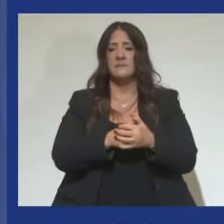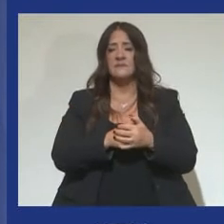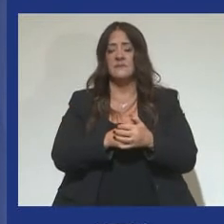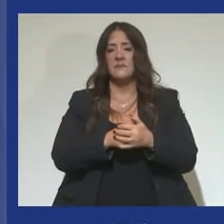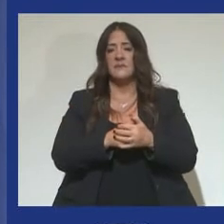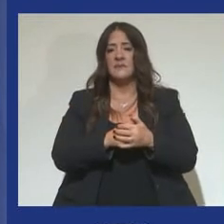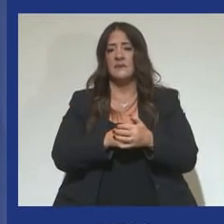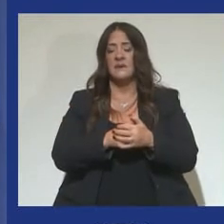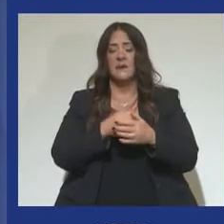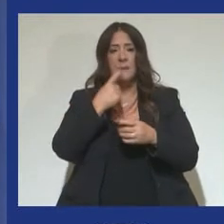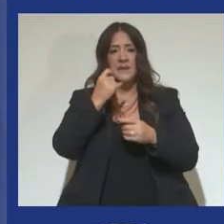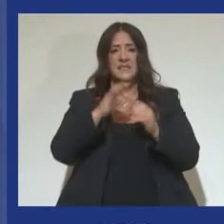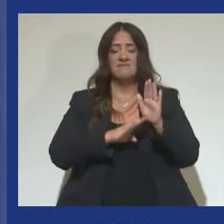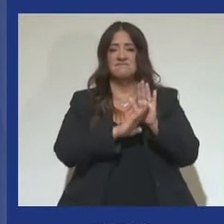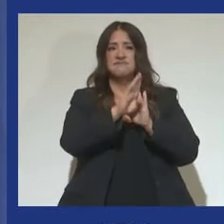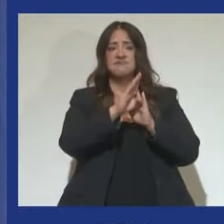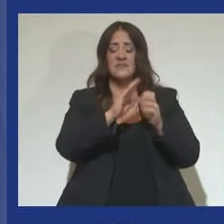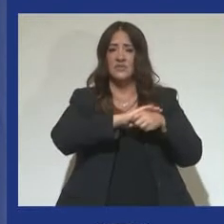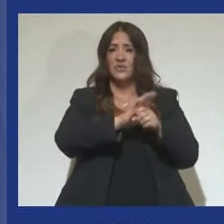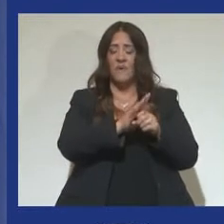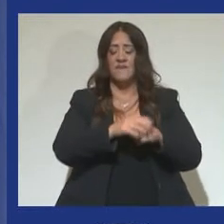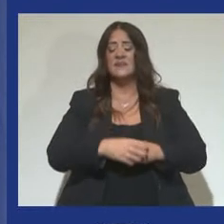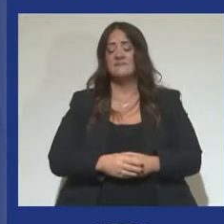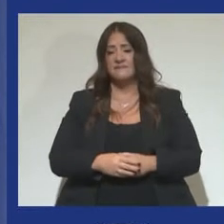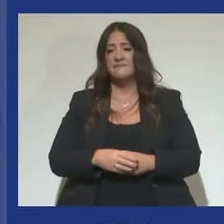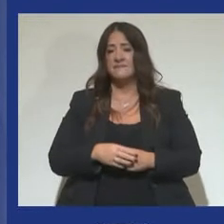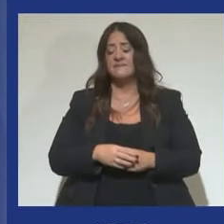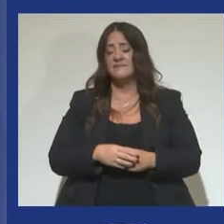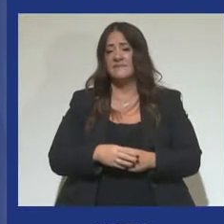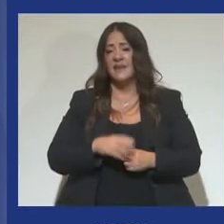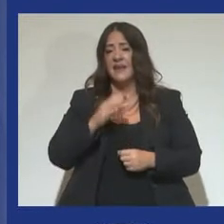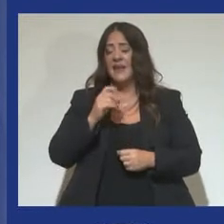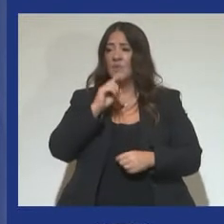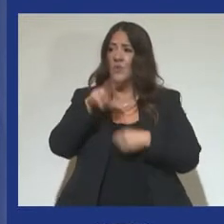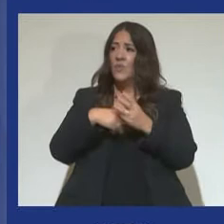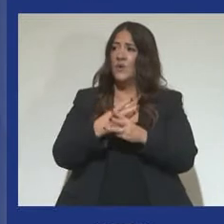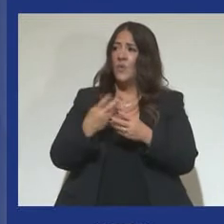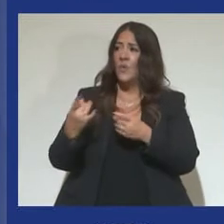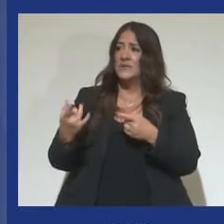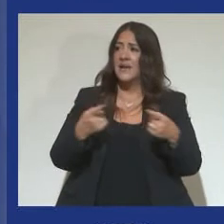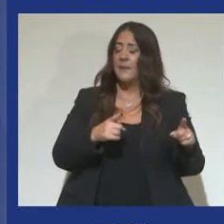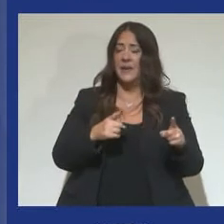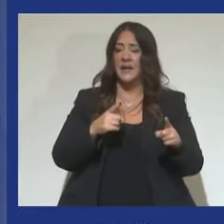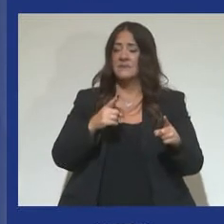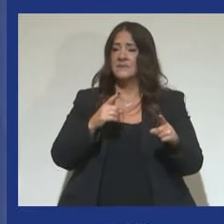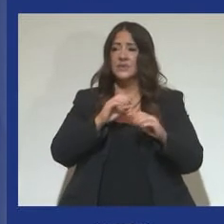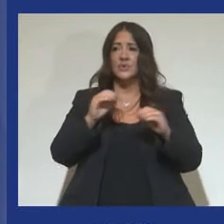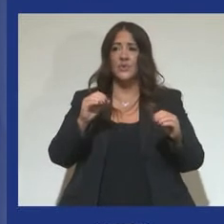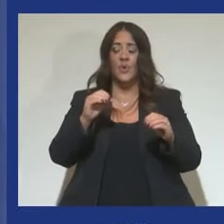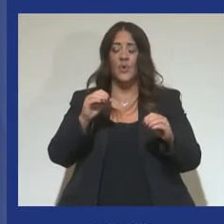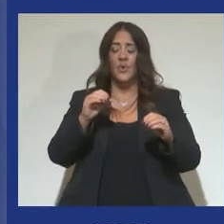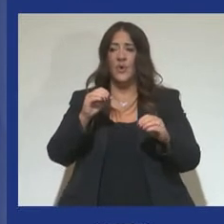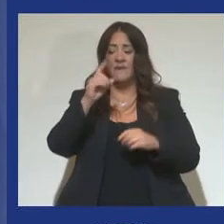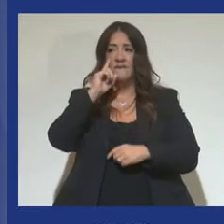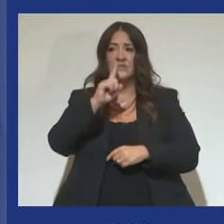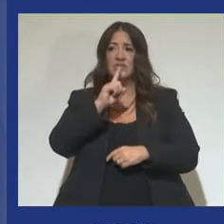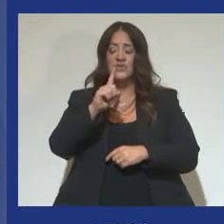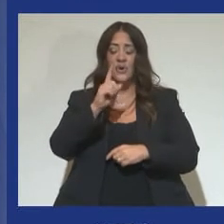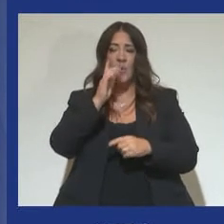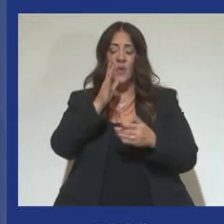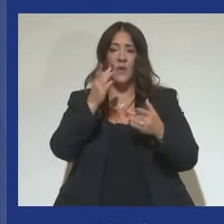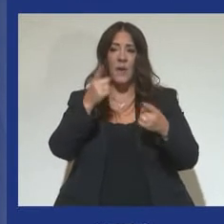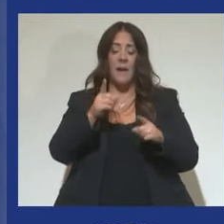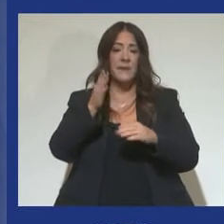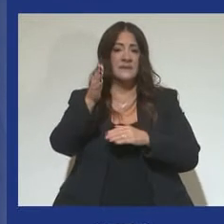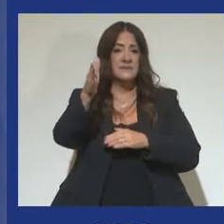cosas y en la base de esta el resurgimiento de kobe 19 y las realidades e incertidumbres que enmarcan este